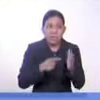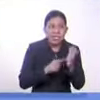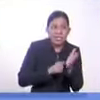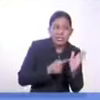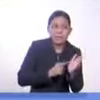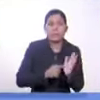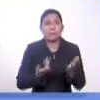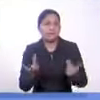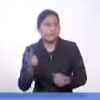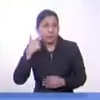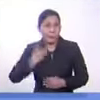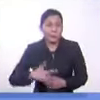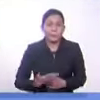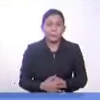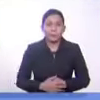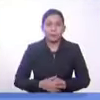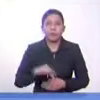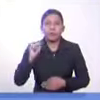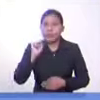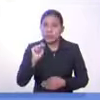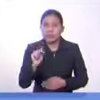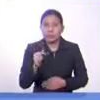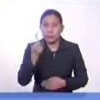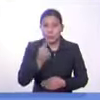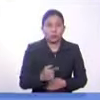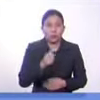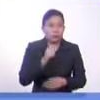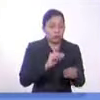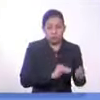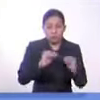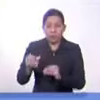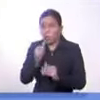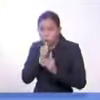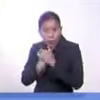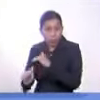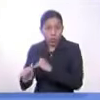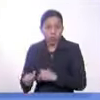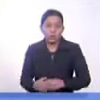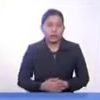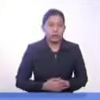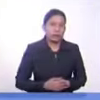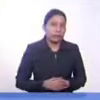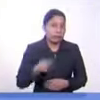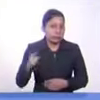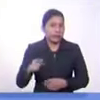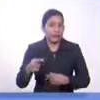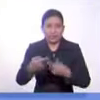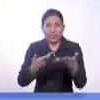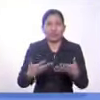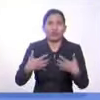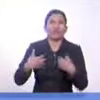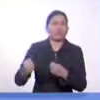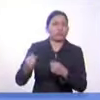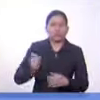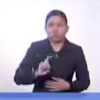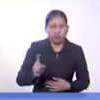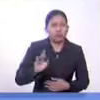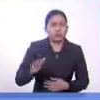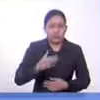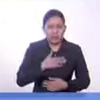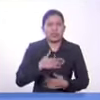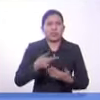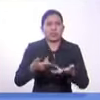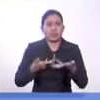condición de irregularidad de esas personas que deciden emigrar no les quita sus derechos y por lo tanto existen